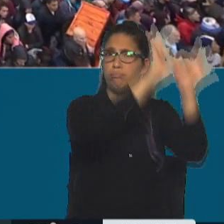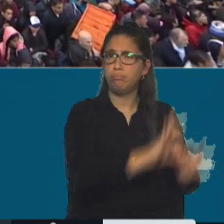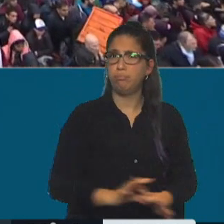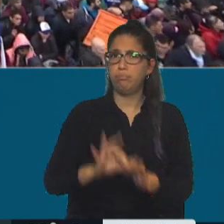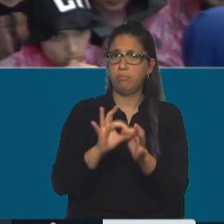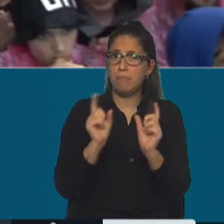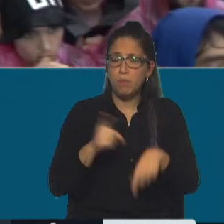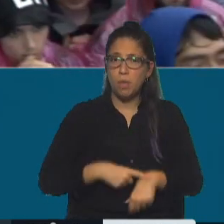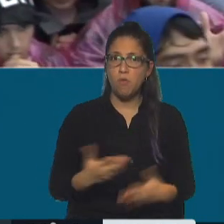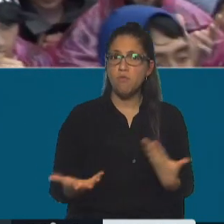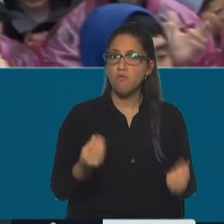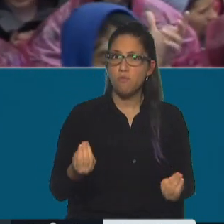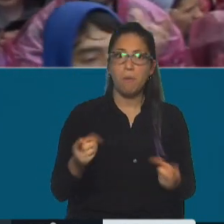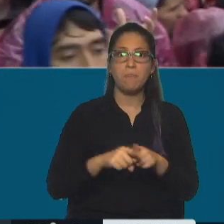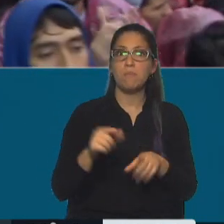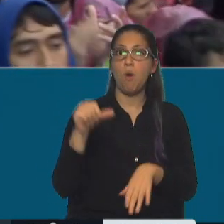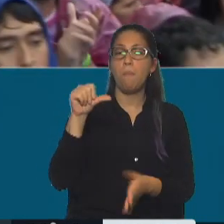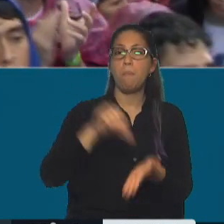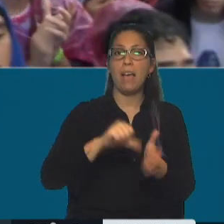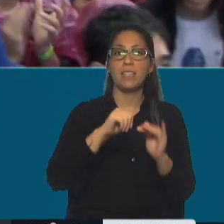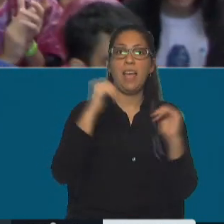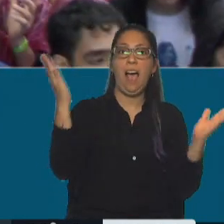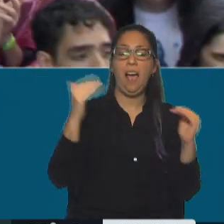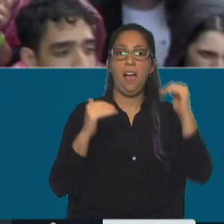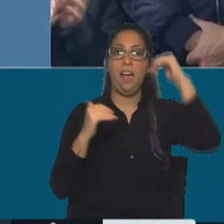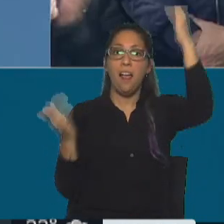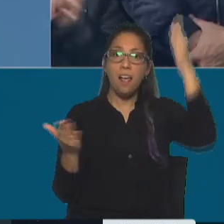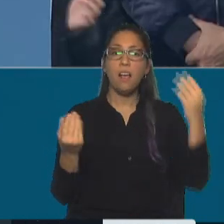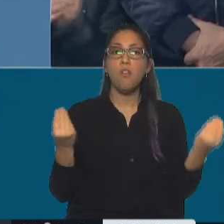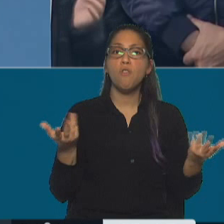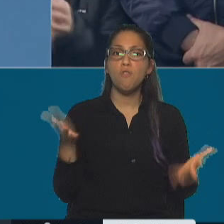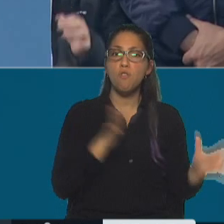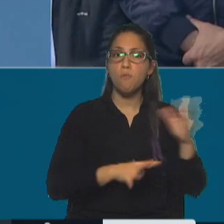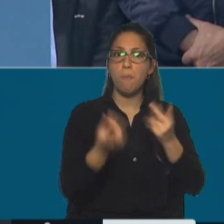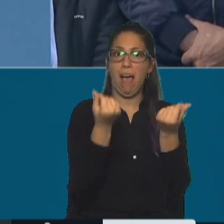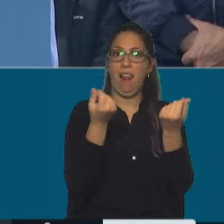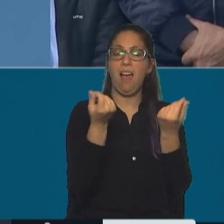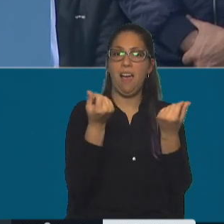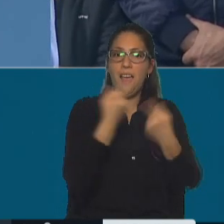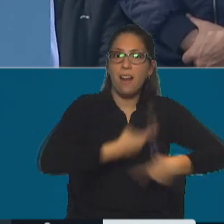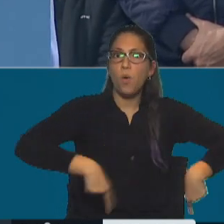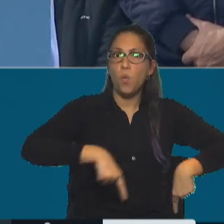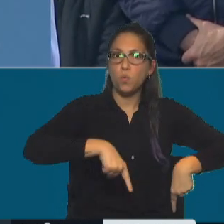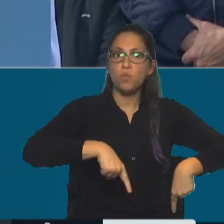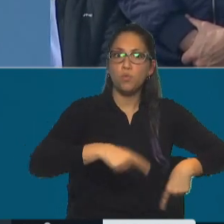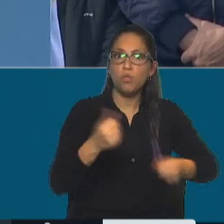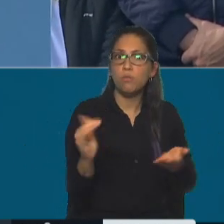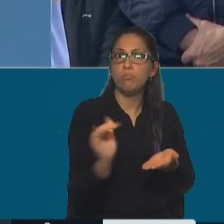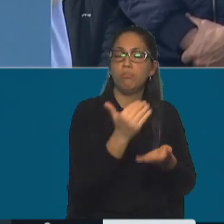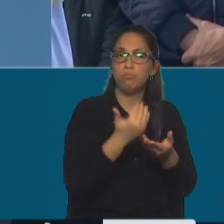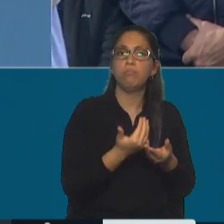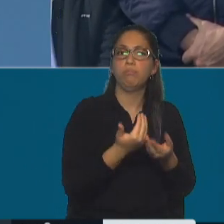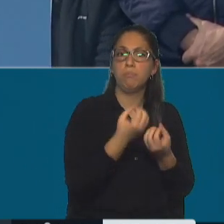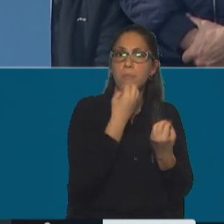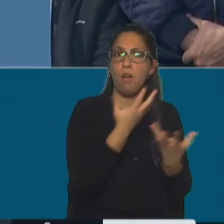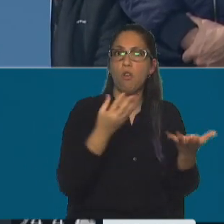¿no? A propósito de que ellos tomaron esta nueva lectura de los recursos naturales para capitalizar precisamente esto y poder darle mayor uso y,